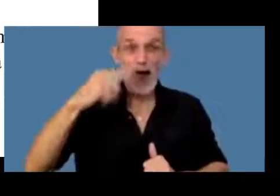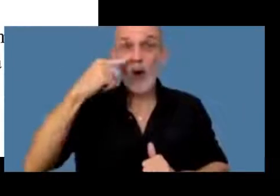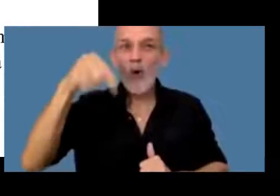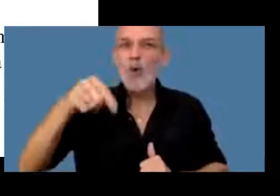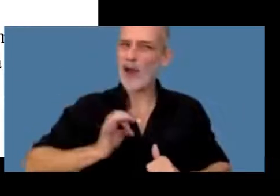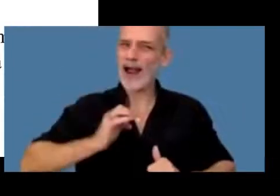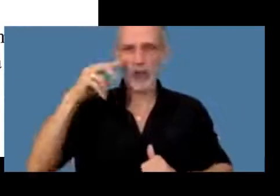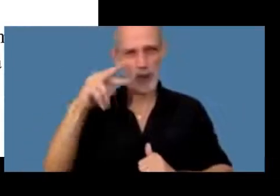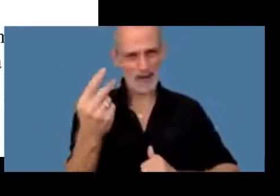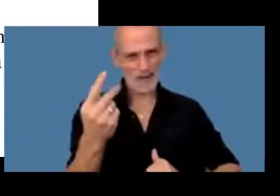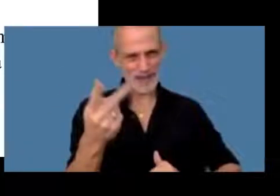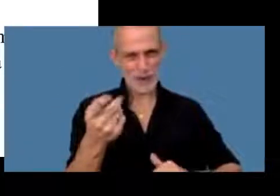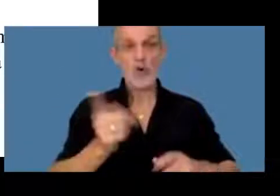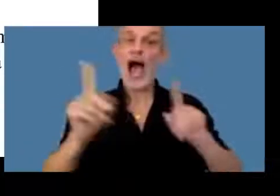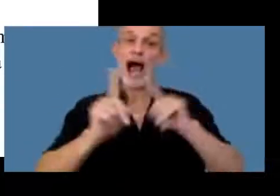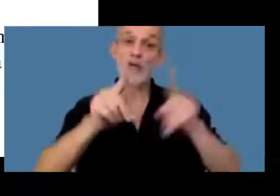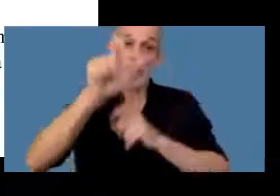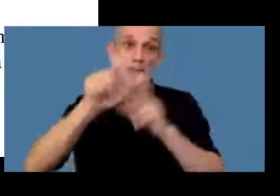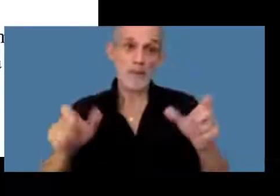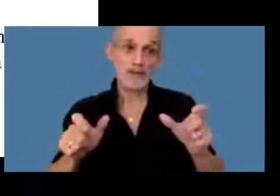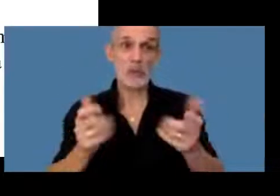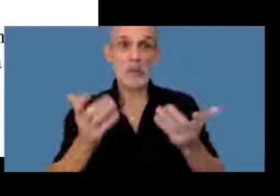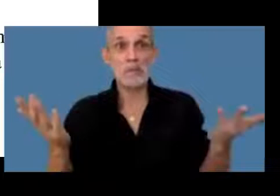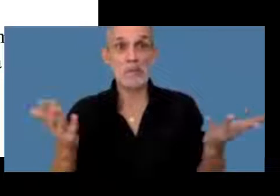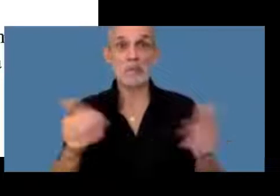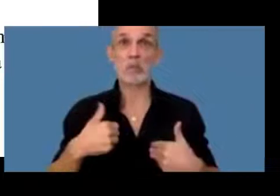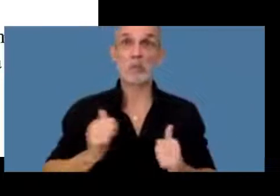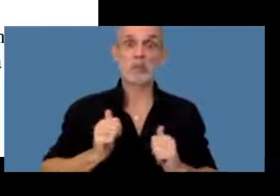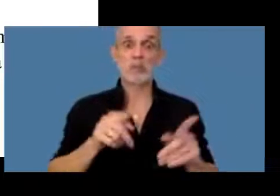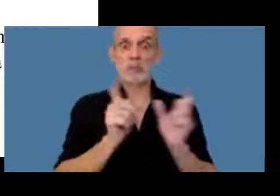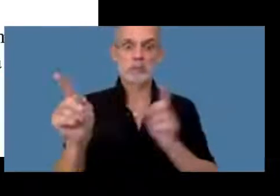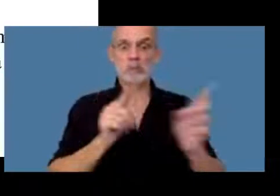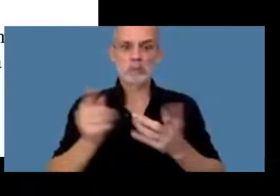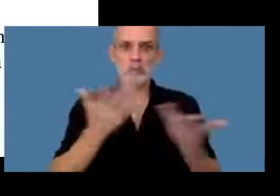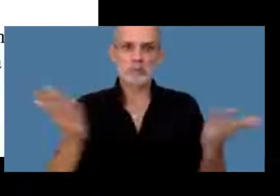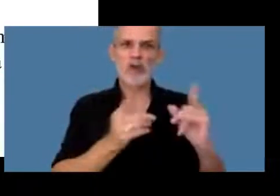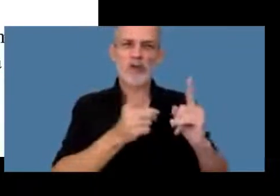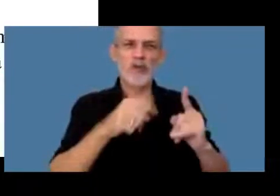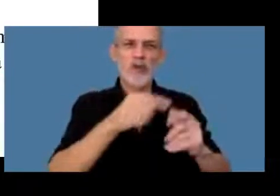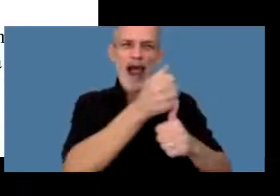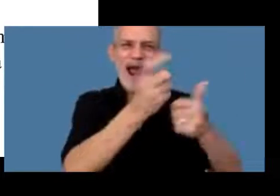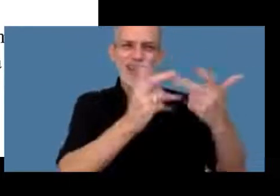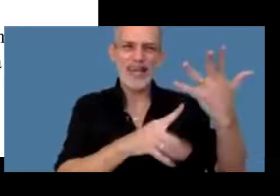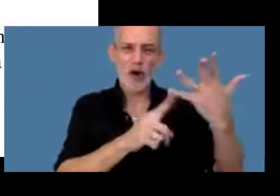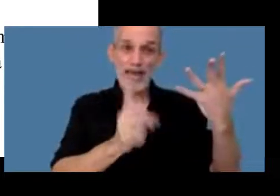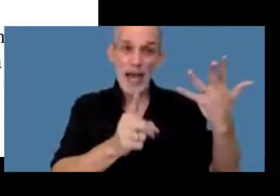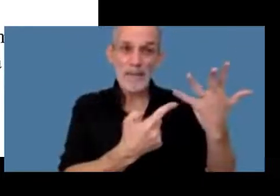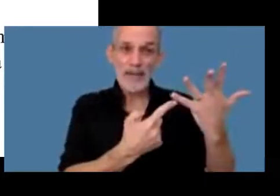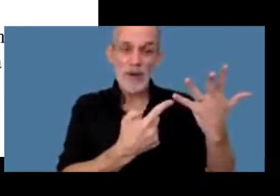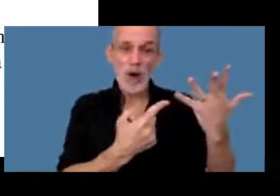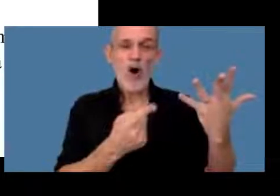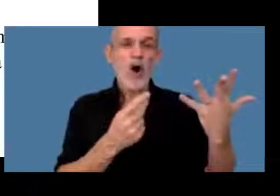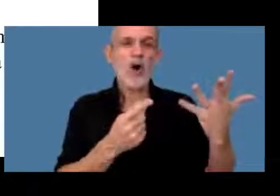2021, algunos contribuyentes se tuvieron, digamos, manteniendo dentro del régimen, aunque esto no hubiera